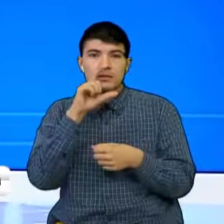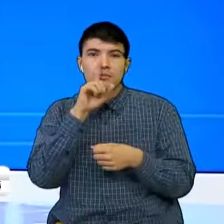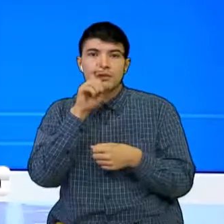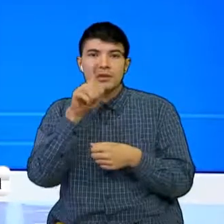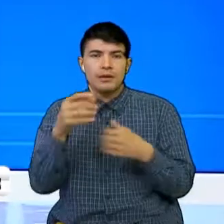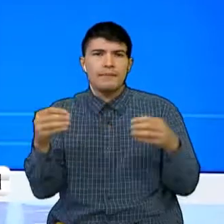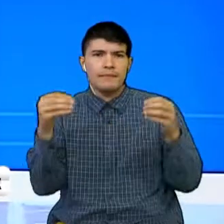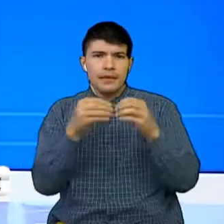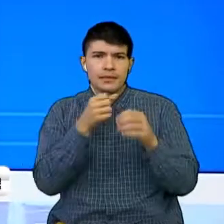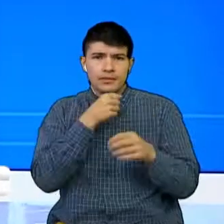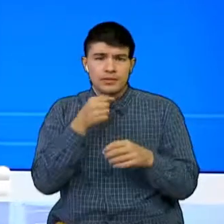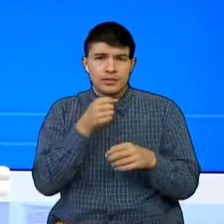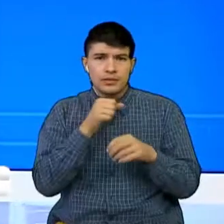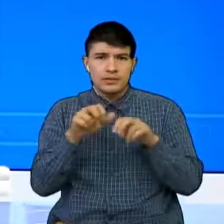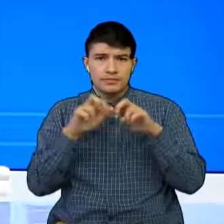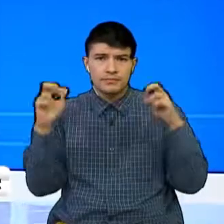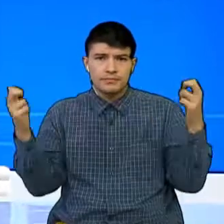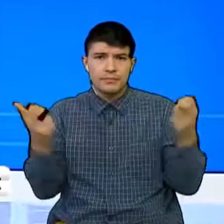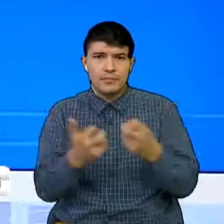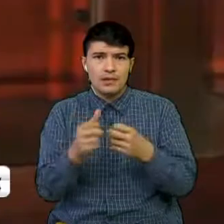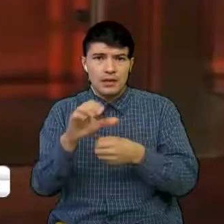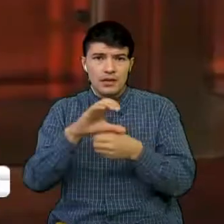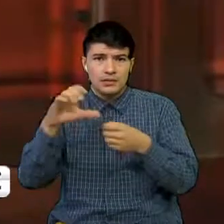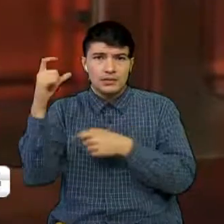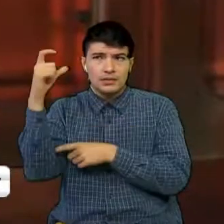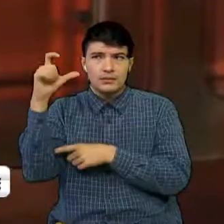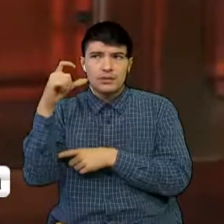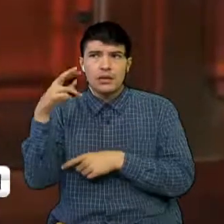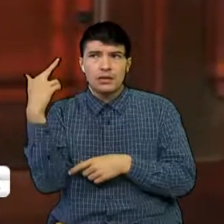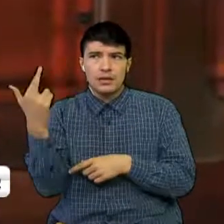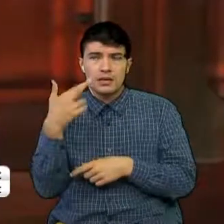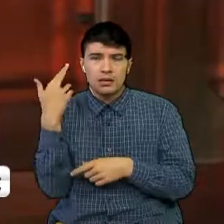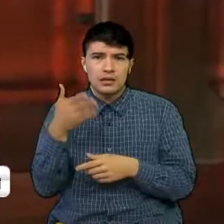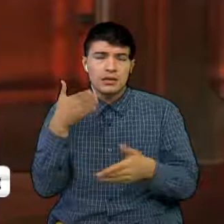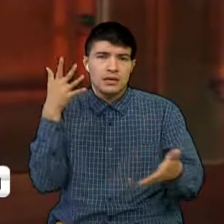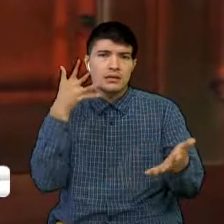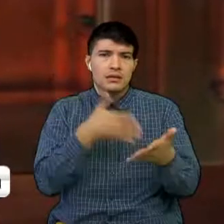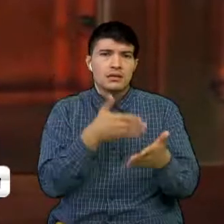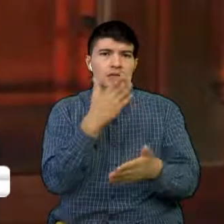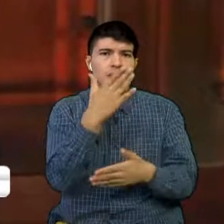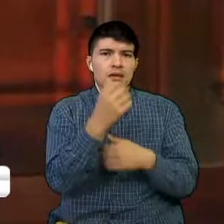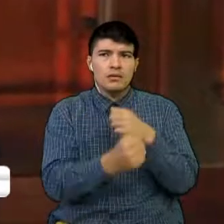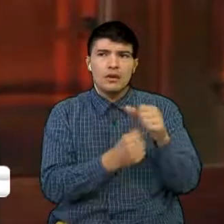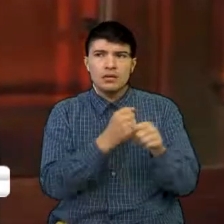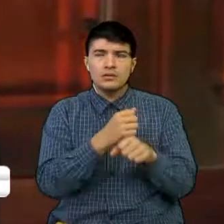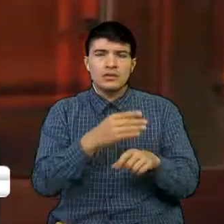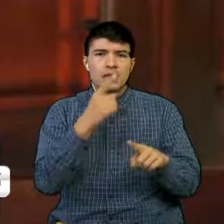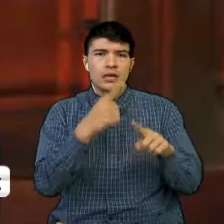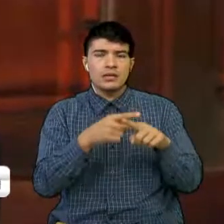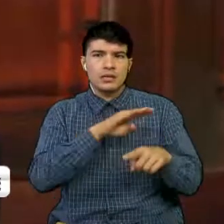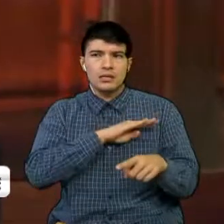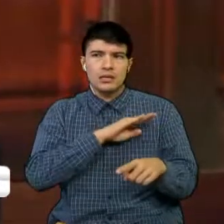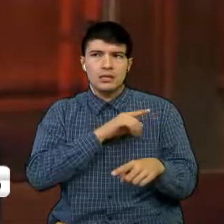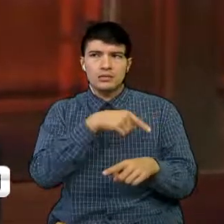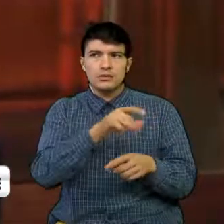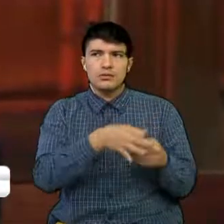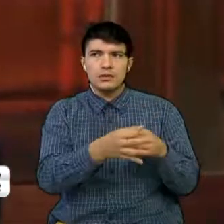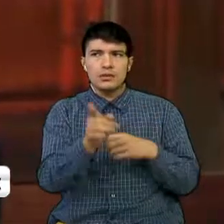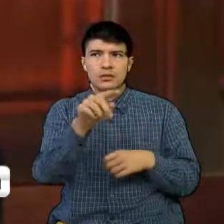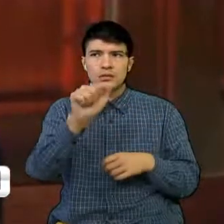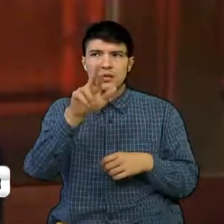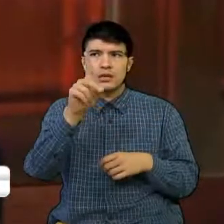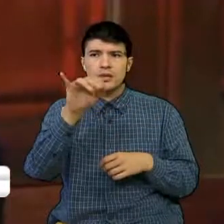Vamos con más noticias porque el Tribunal Superior de Cúcuta ratificó la condena de 5 años y 3 meses a la exalcaldesa de Sardinata, Yamile